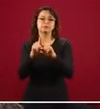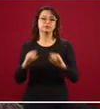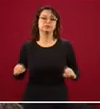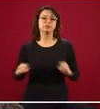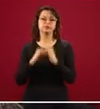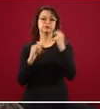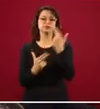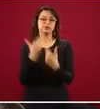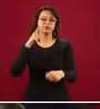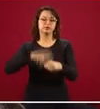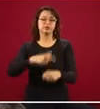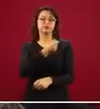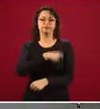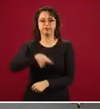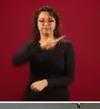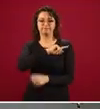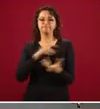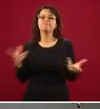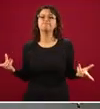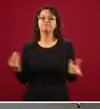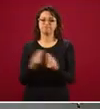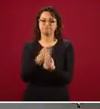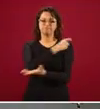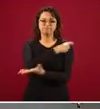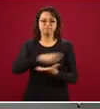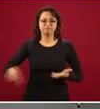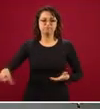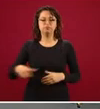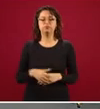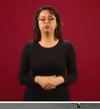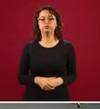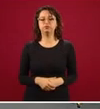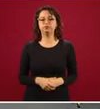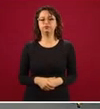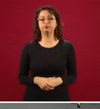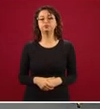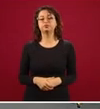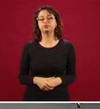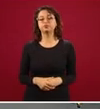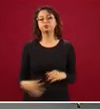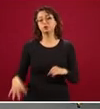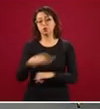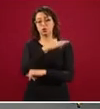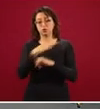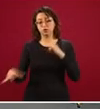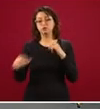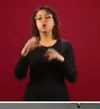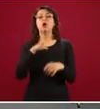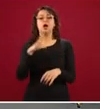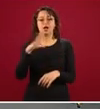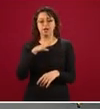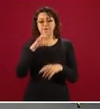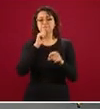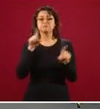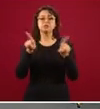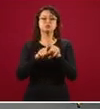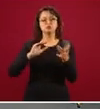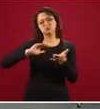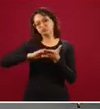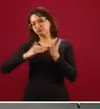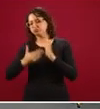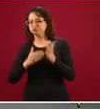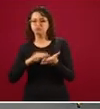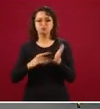de salud. Finalmente, tenemos algunas estrategias adicionales que nos gustaría poner en perspectiva para que vean ustedes que no